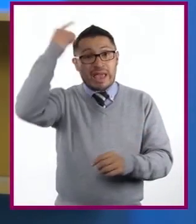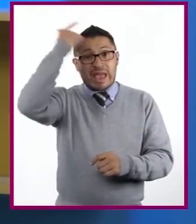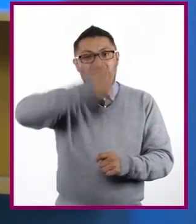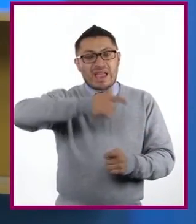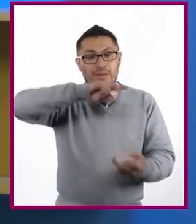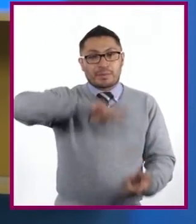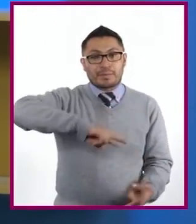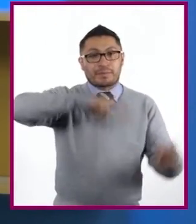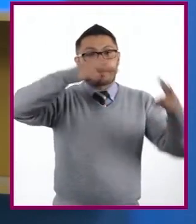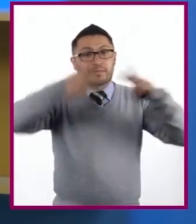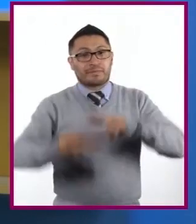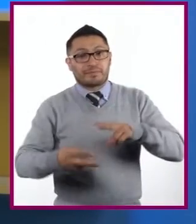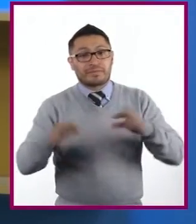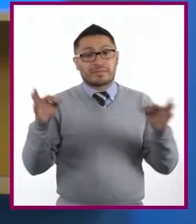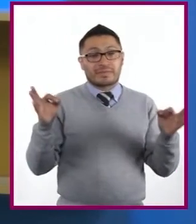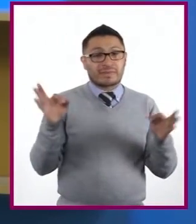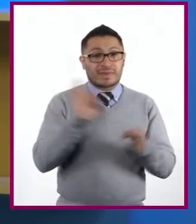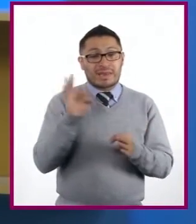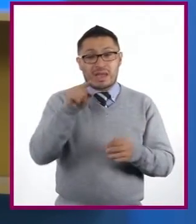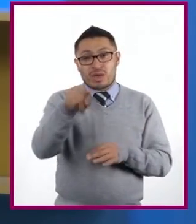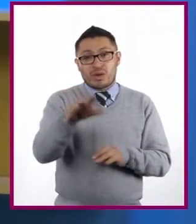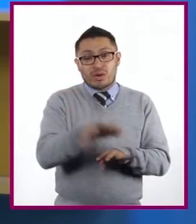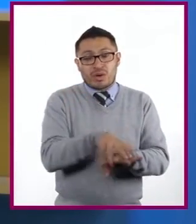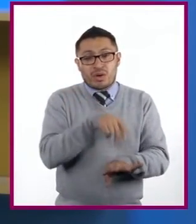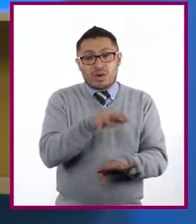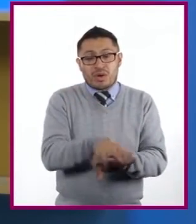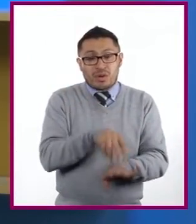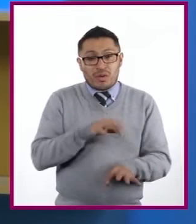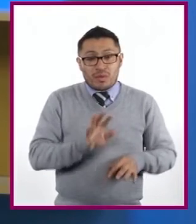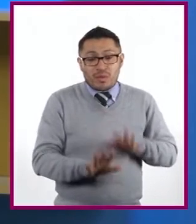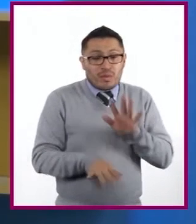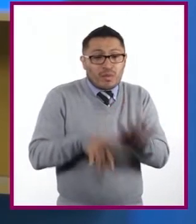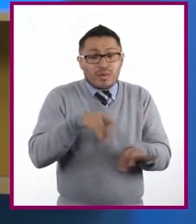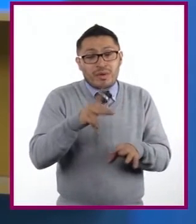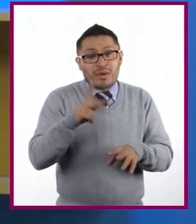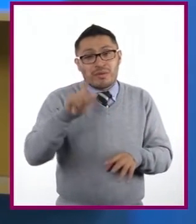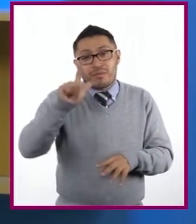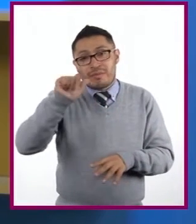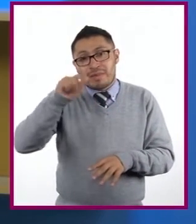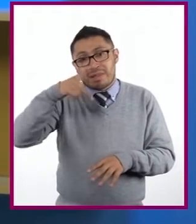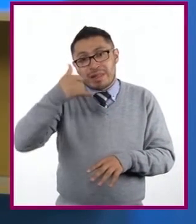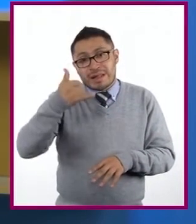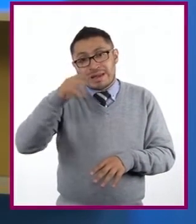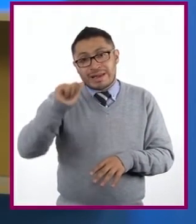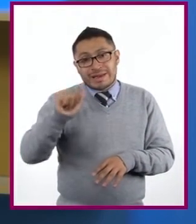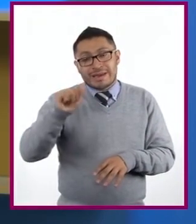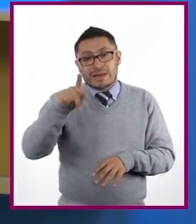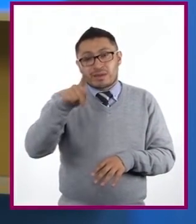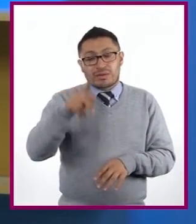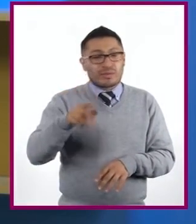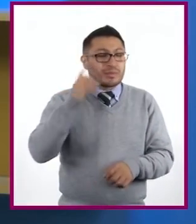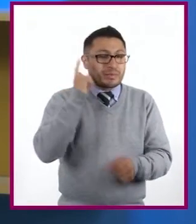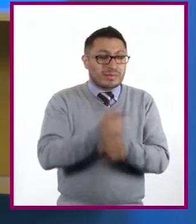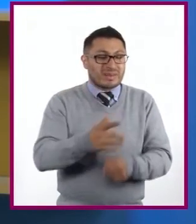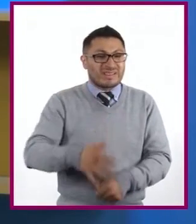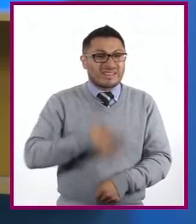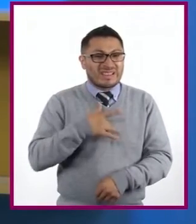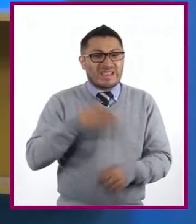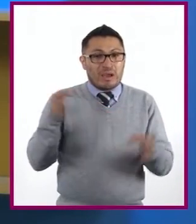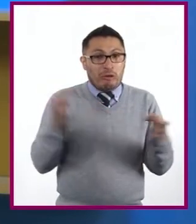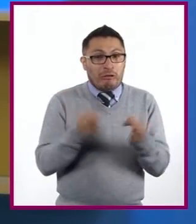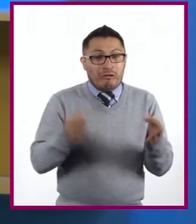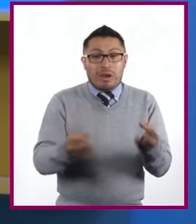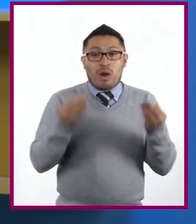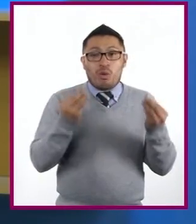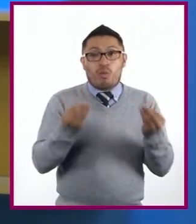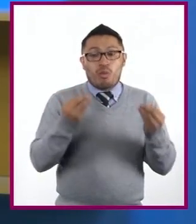todo lo contrario. Si caminas descalza por la playa, vas a notar que la arena se siente más fría que el agua del mar. Y esa es la